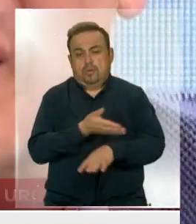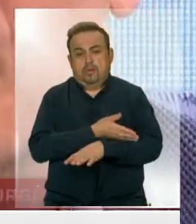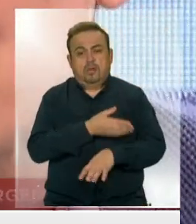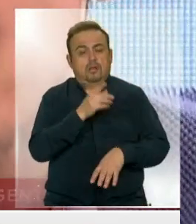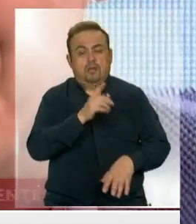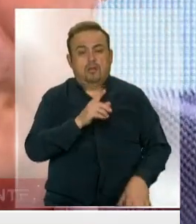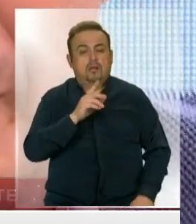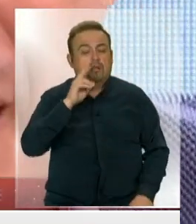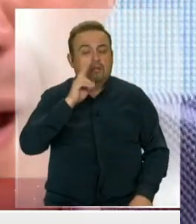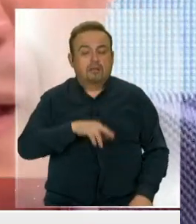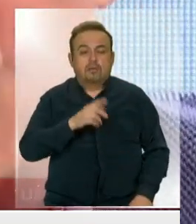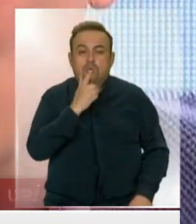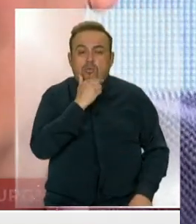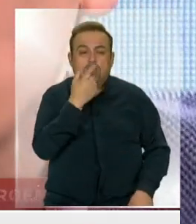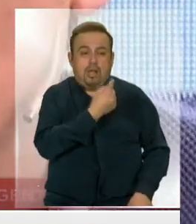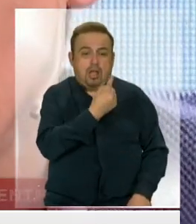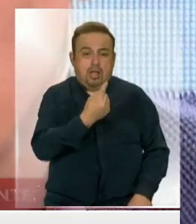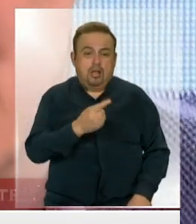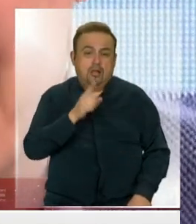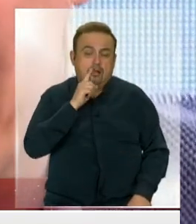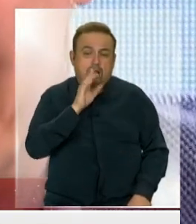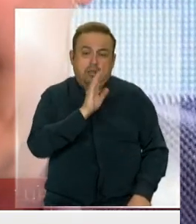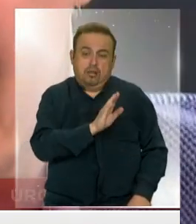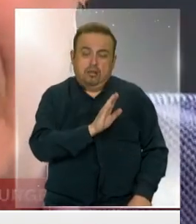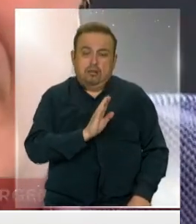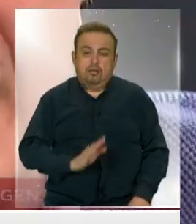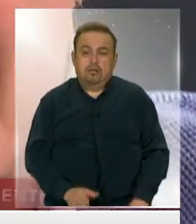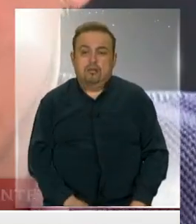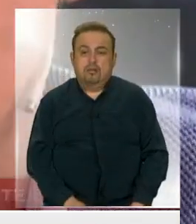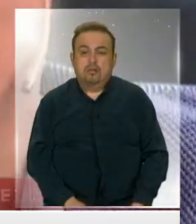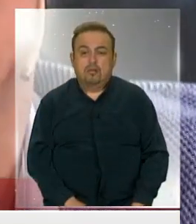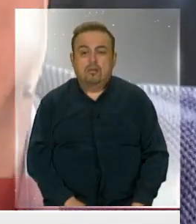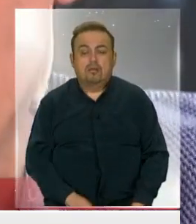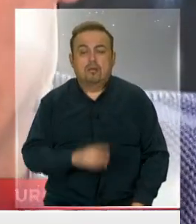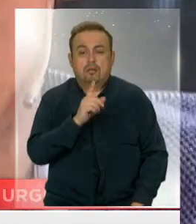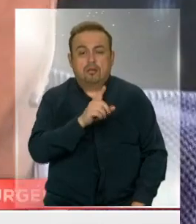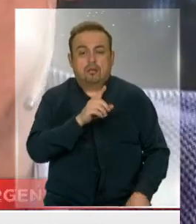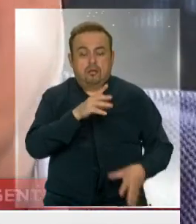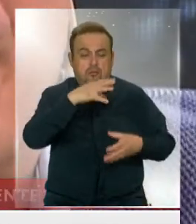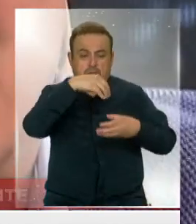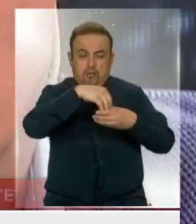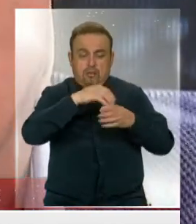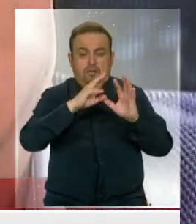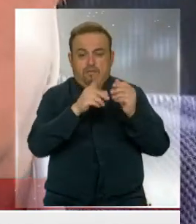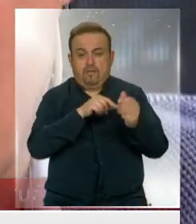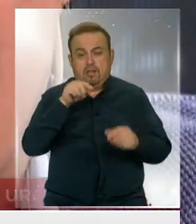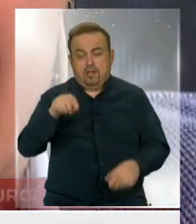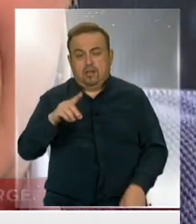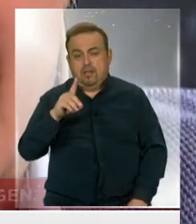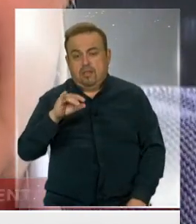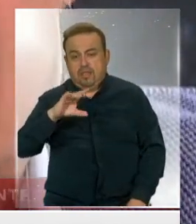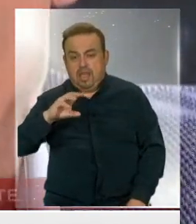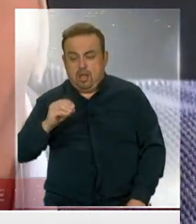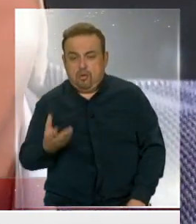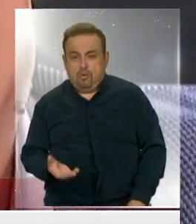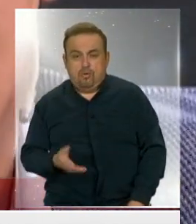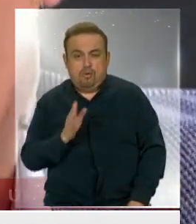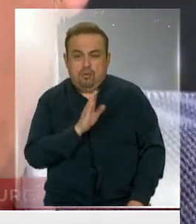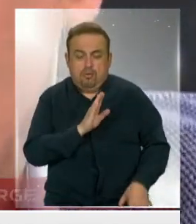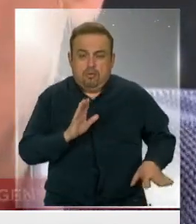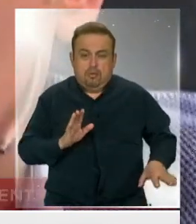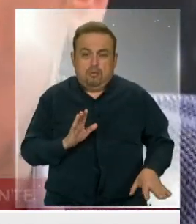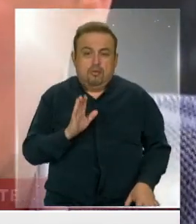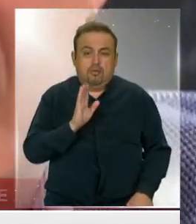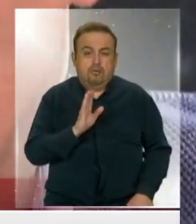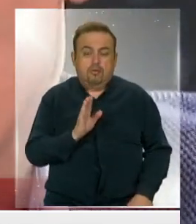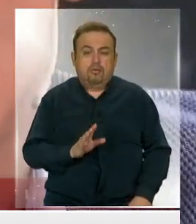nadie duda del amor que cada uno desde su lado en esa interna familiar podía tener por Diego. Nadie,